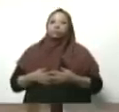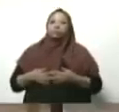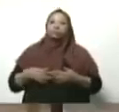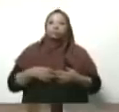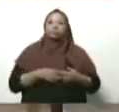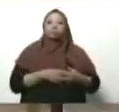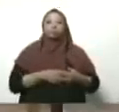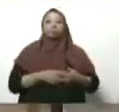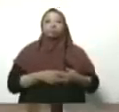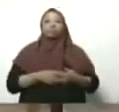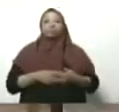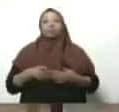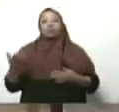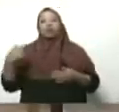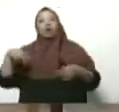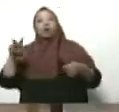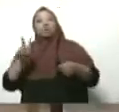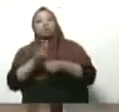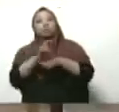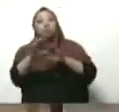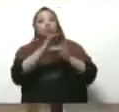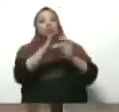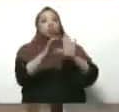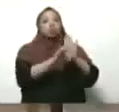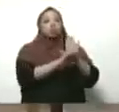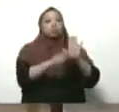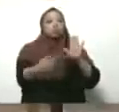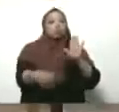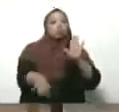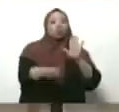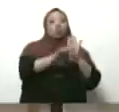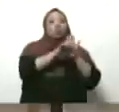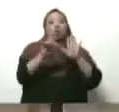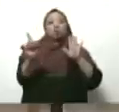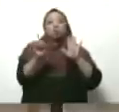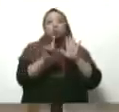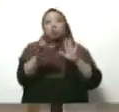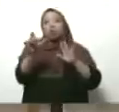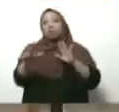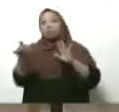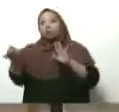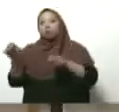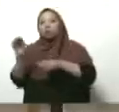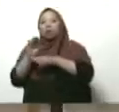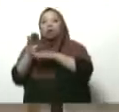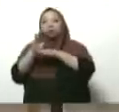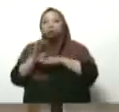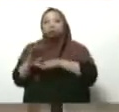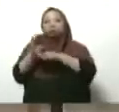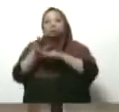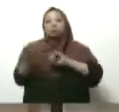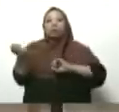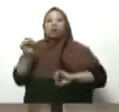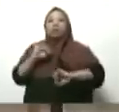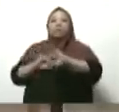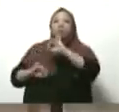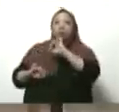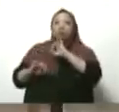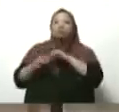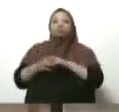una violación a la constitución y la ley no sólo en la parte de la prevención